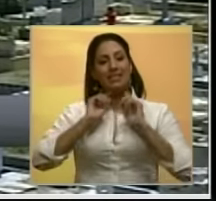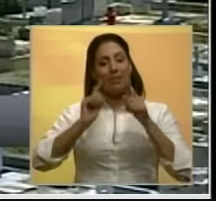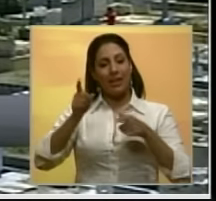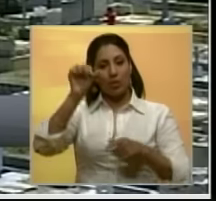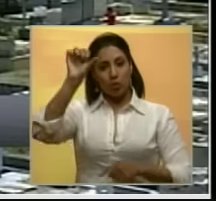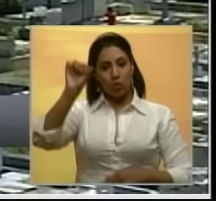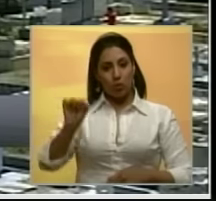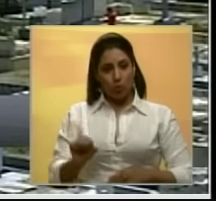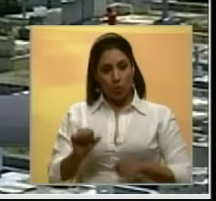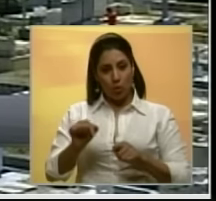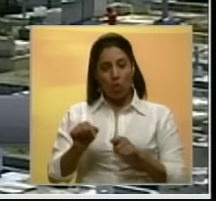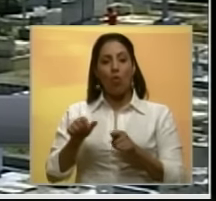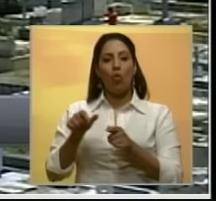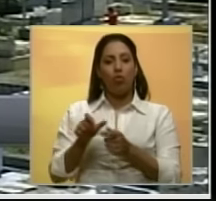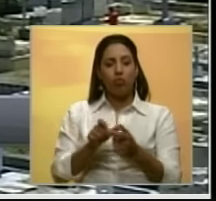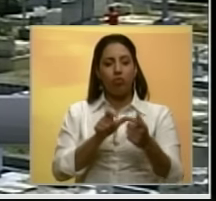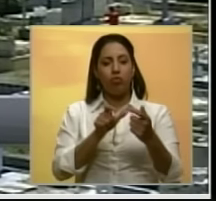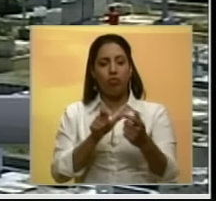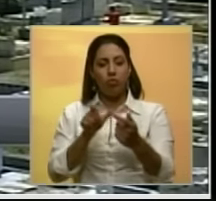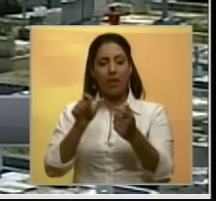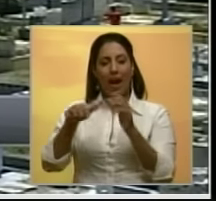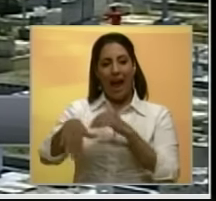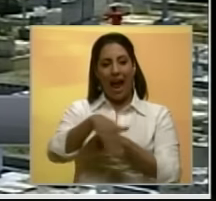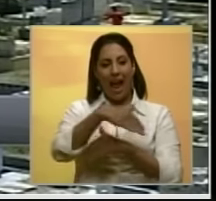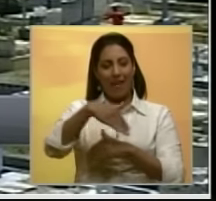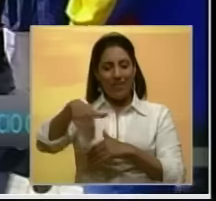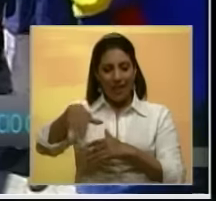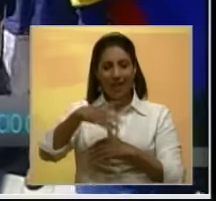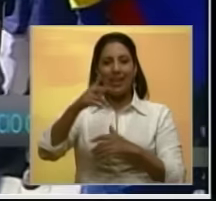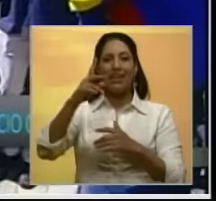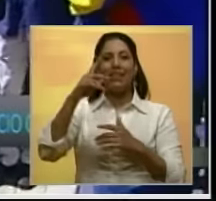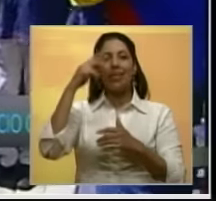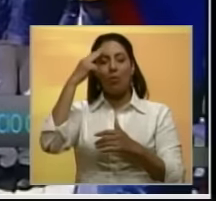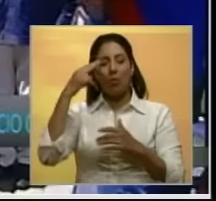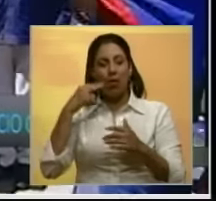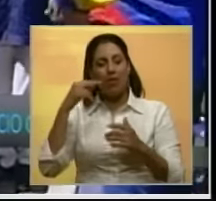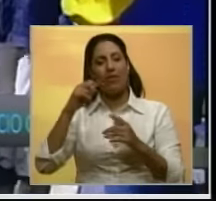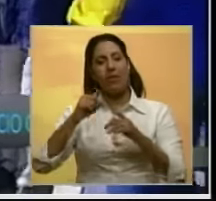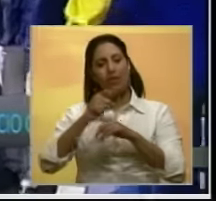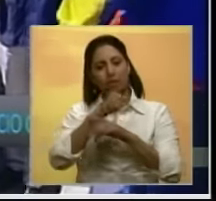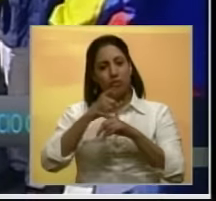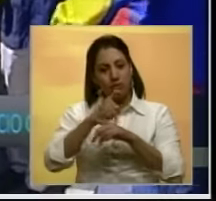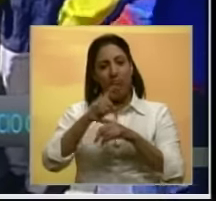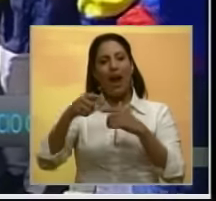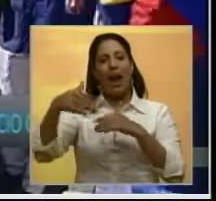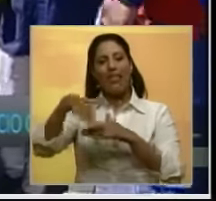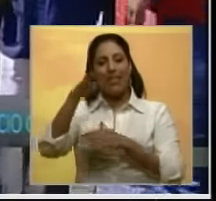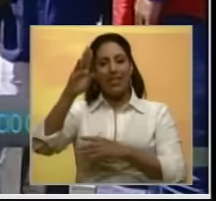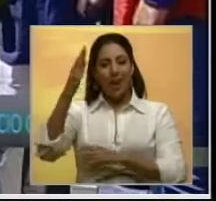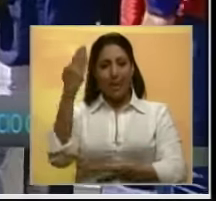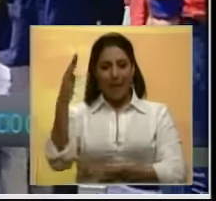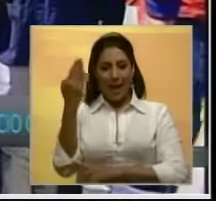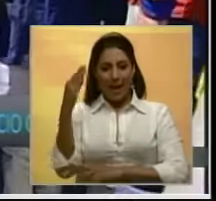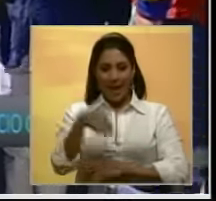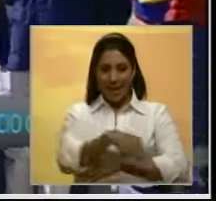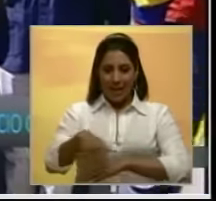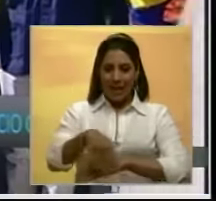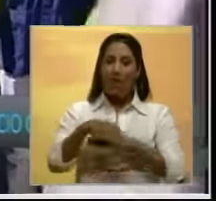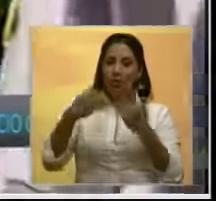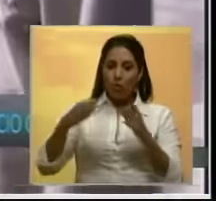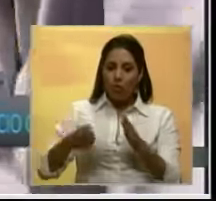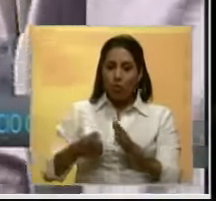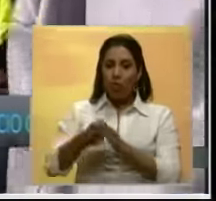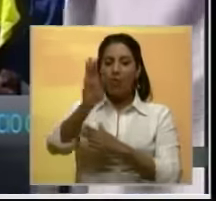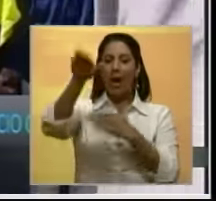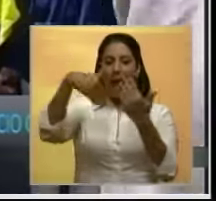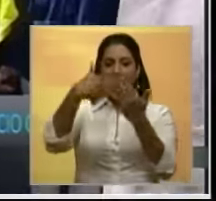del Sur. Recorrerán toda la Avenida Nueva Granada, Avenida Fuerzas Armadas, llegarán a la Avenida Baral para finalmente llegar hasta